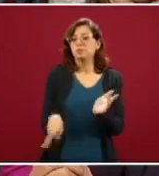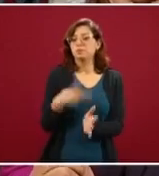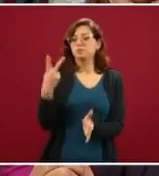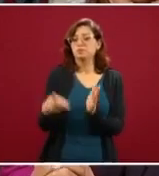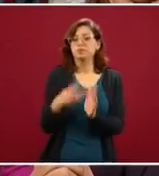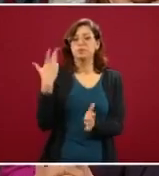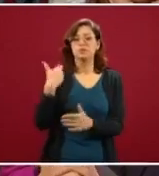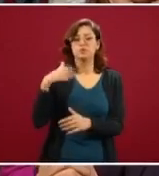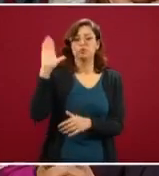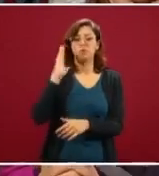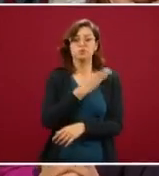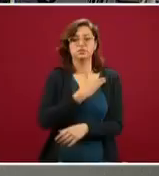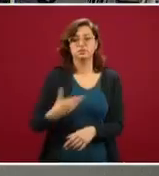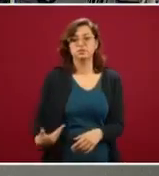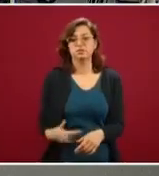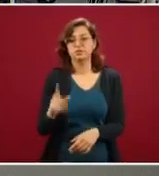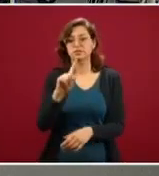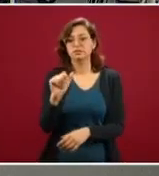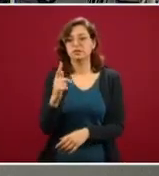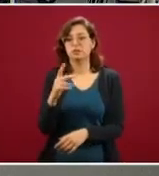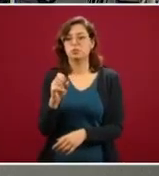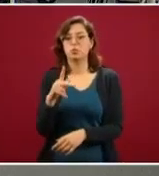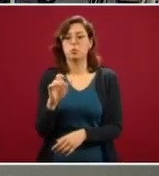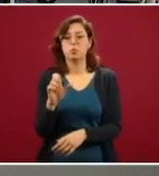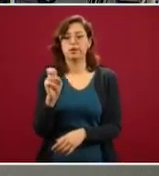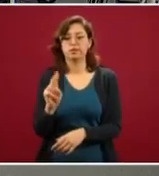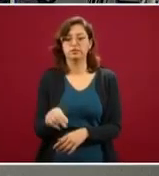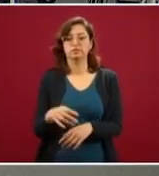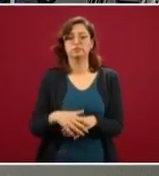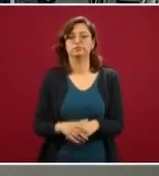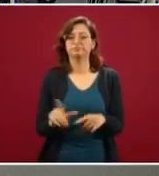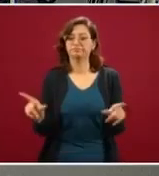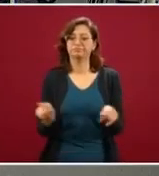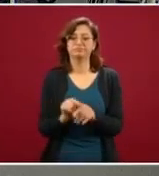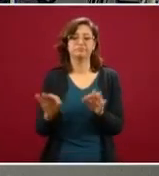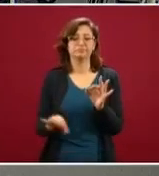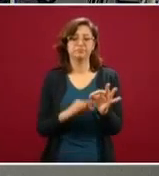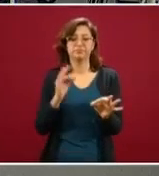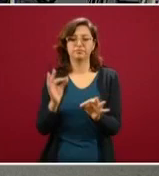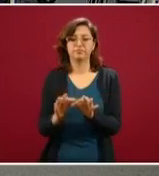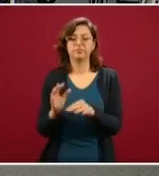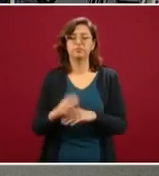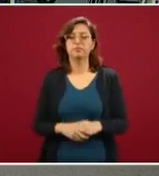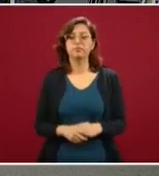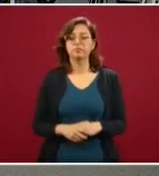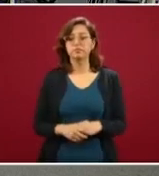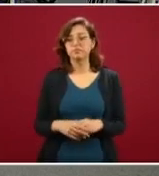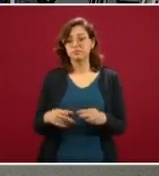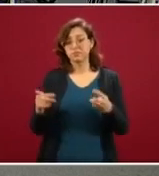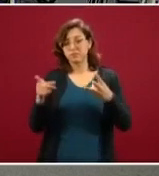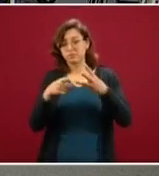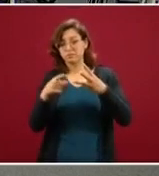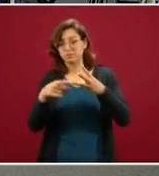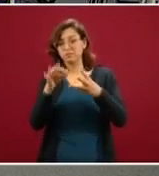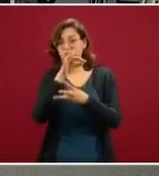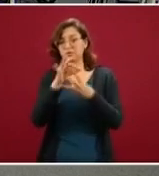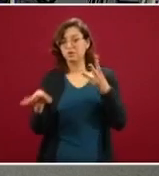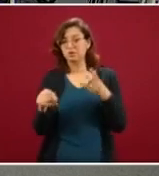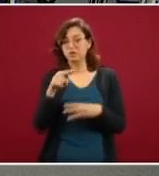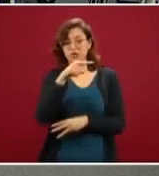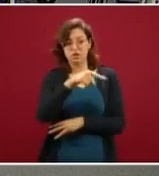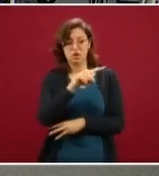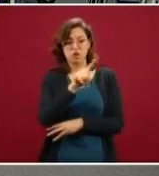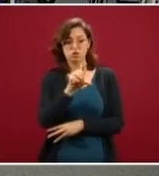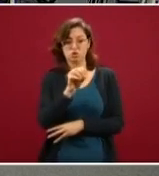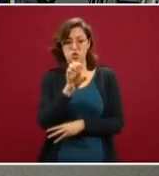fue presidente de Zapopan. Es todo. Sí, pues esto último, ahora mismo con Zoé,